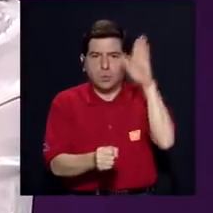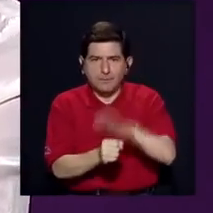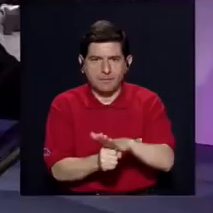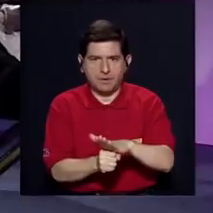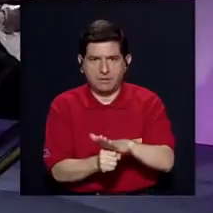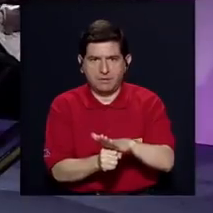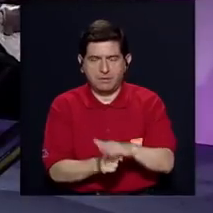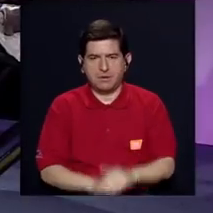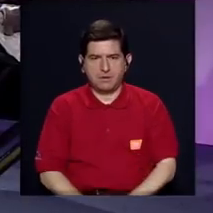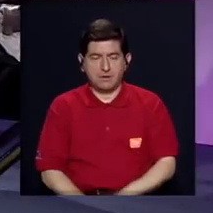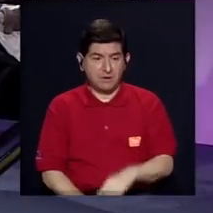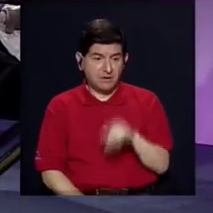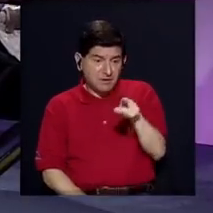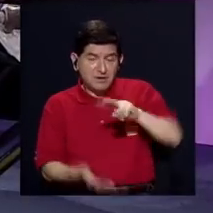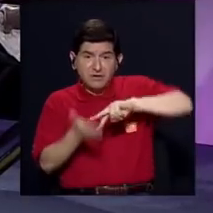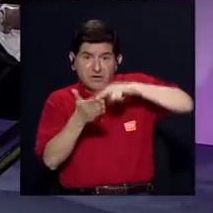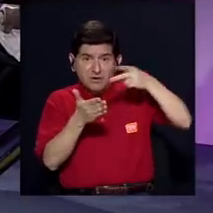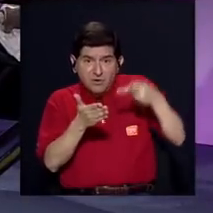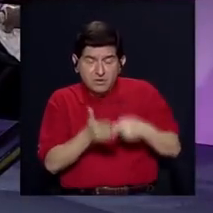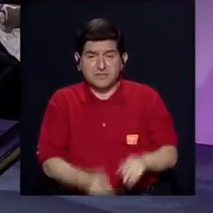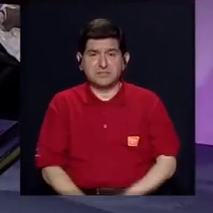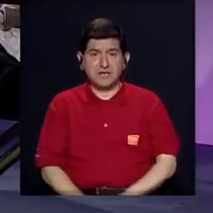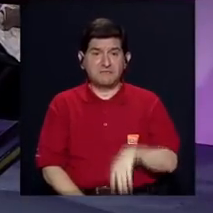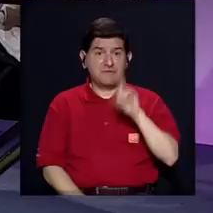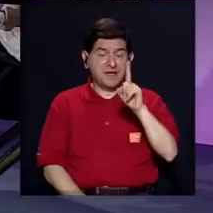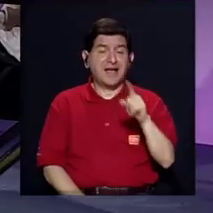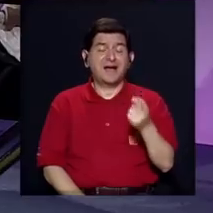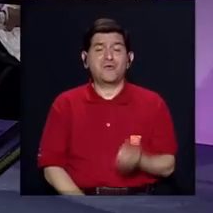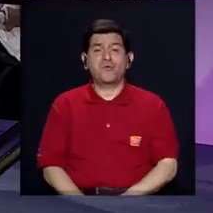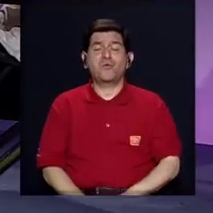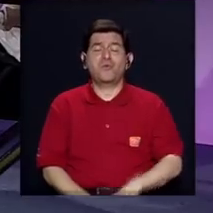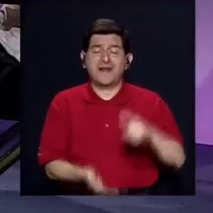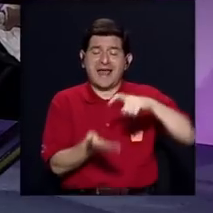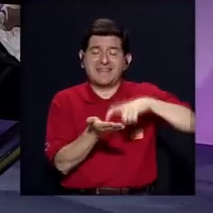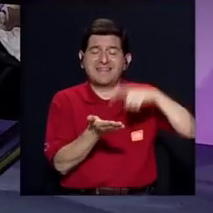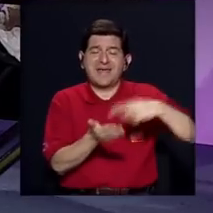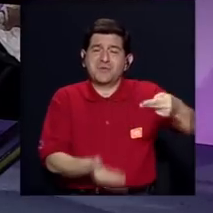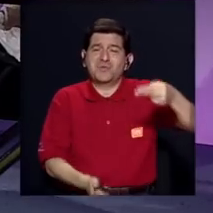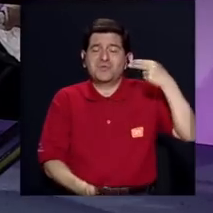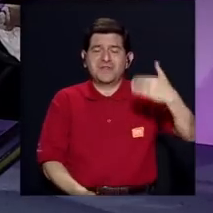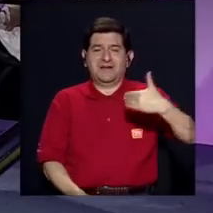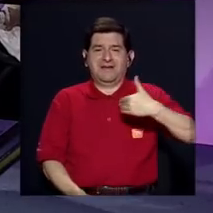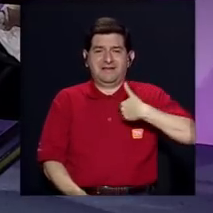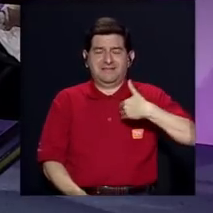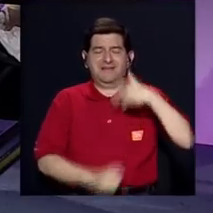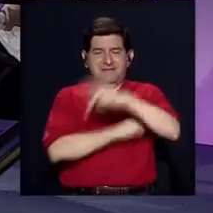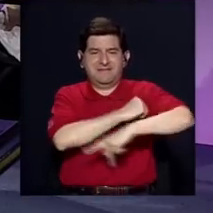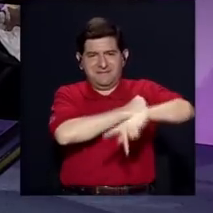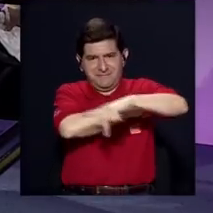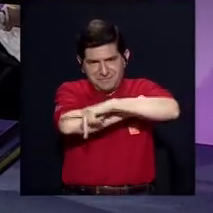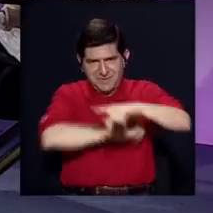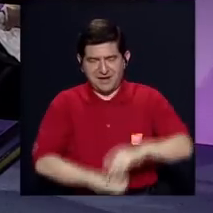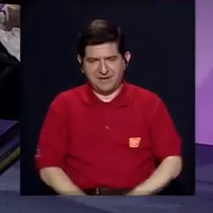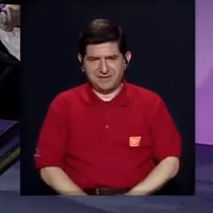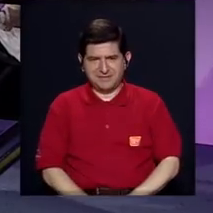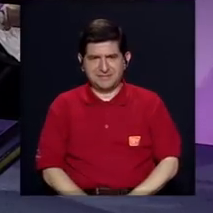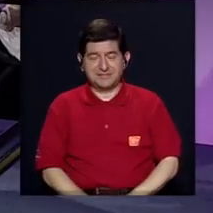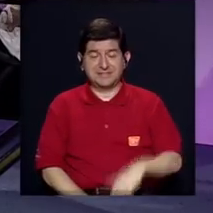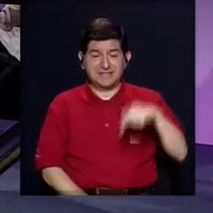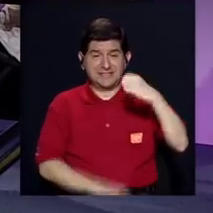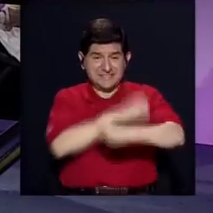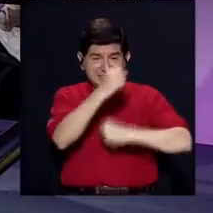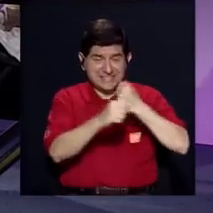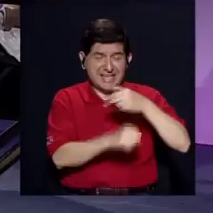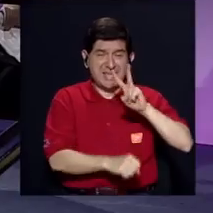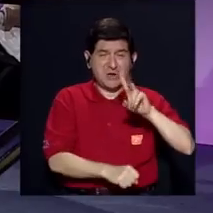con lo que es una de las deudas históricas que se tiene en nuestro país en pleno siglo